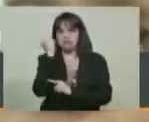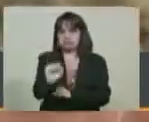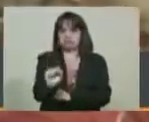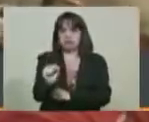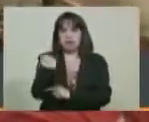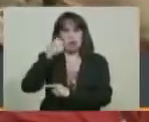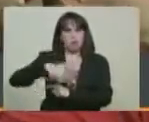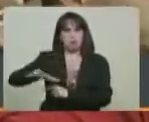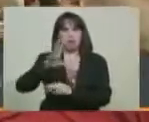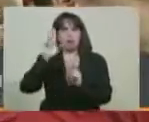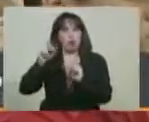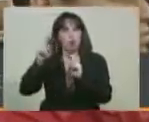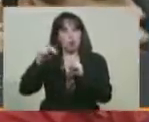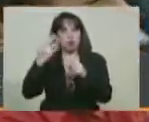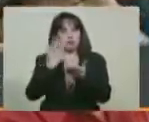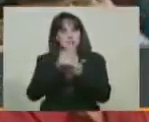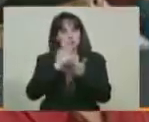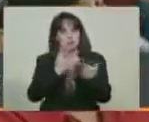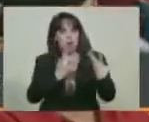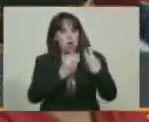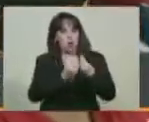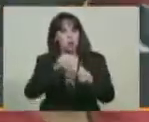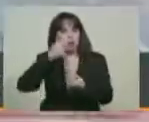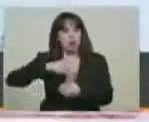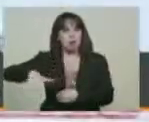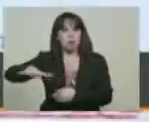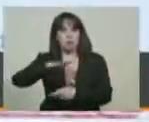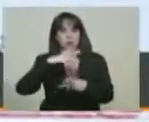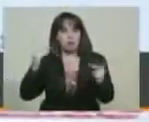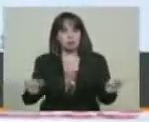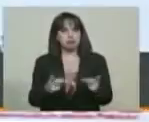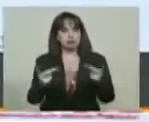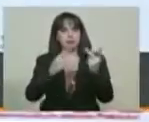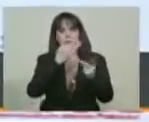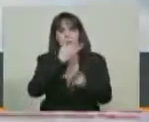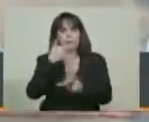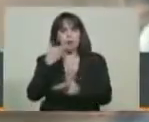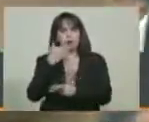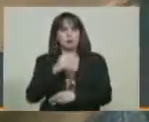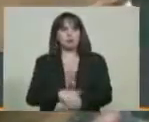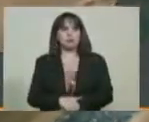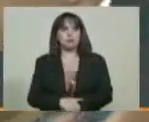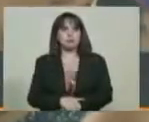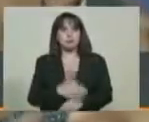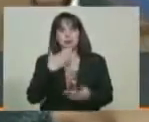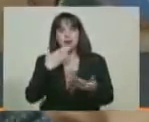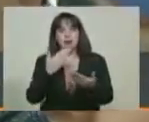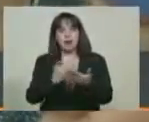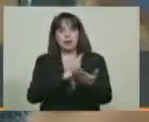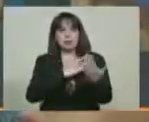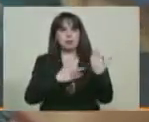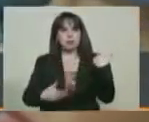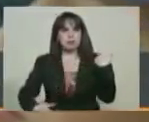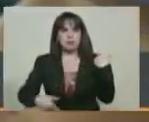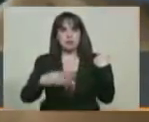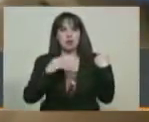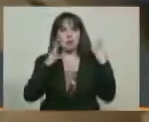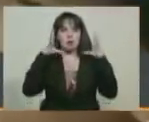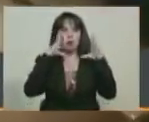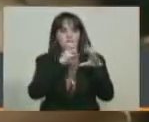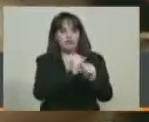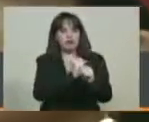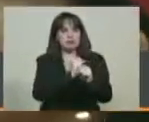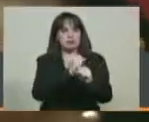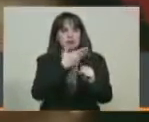y que hará todo lo necesario para que nuestro país llegue a un país próspero y potencia, presidente. Gracias, presidente, por confiar en la juventud.